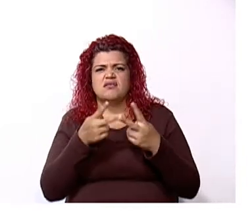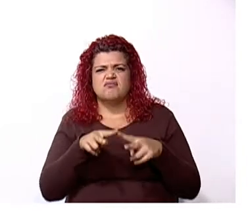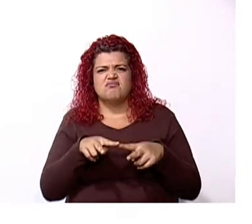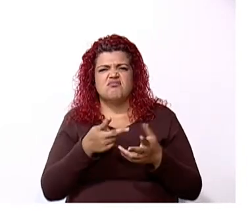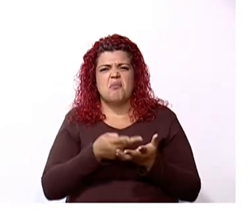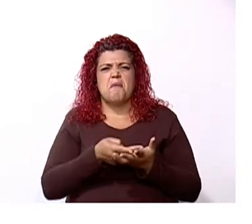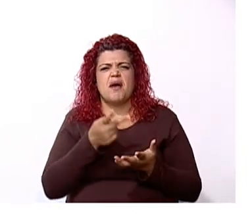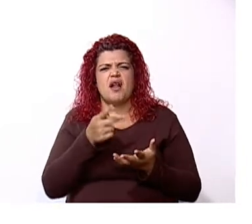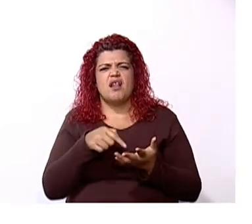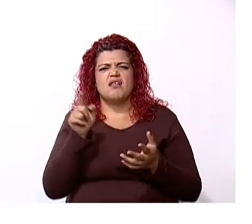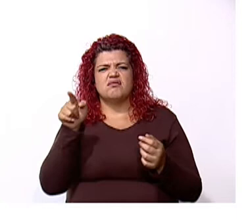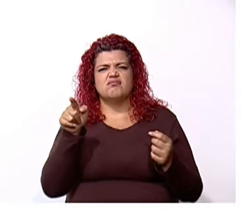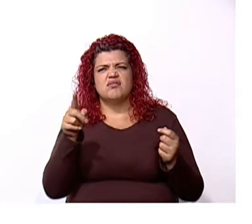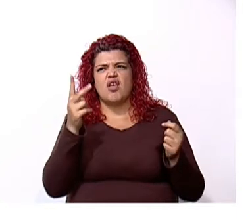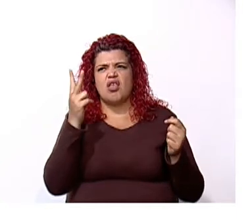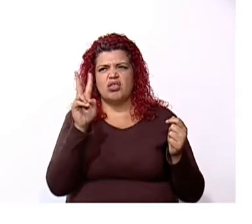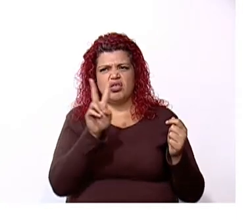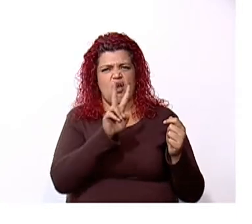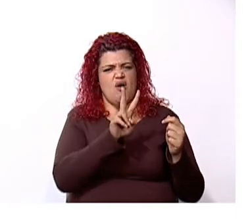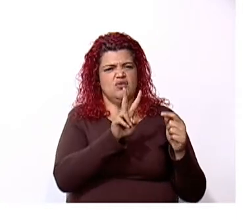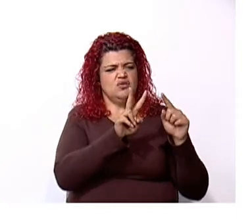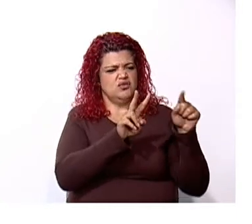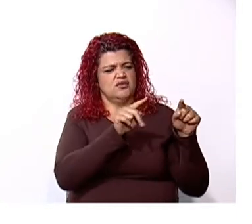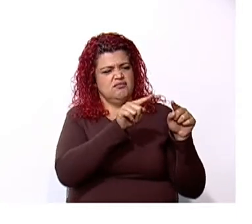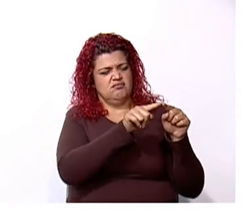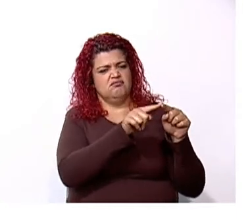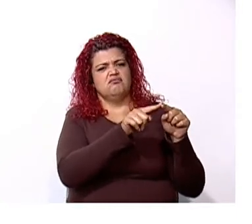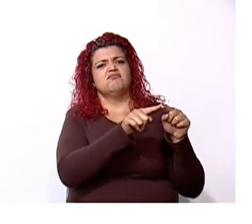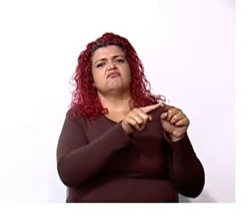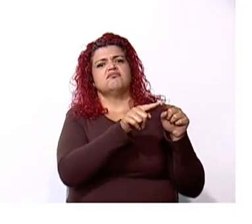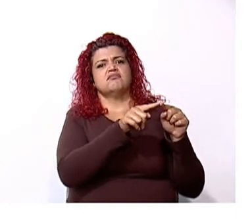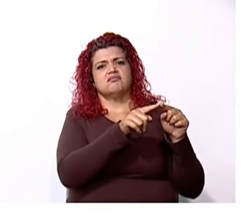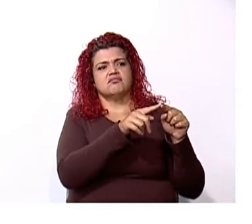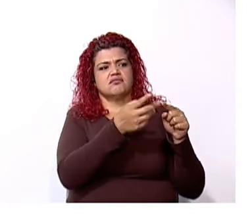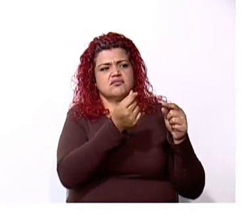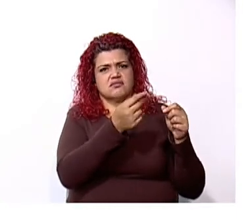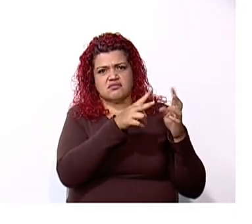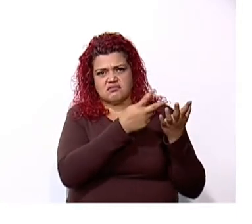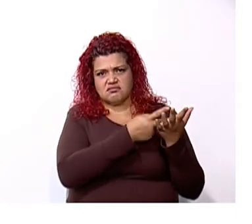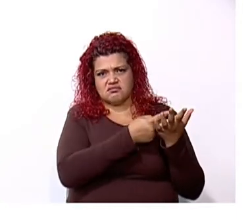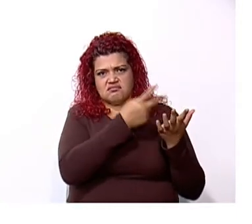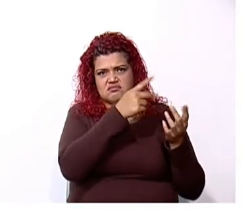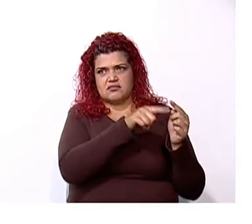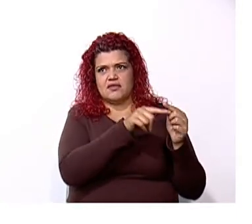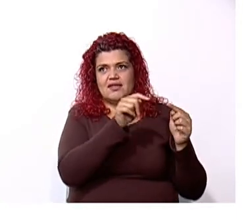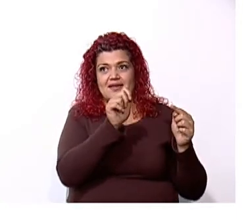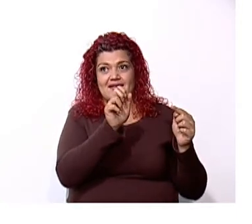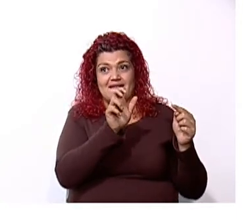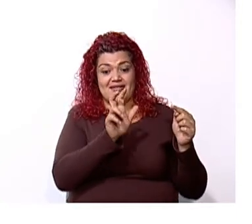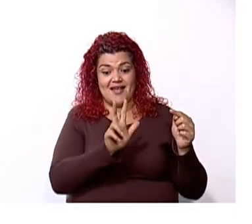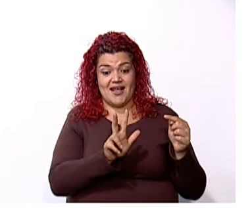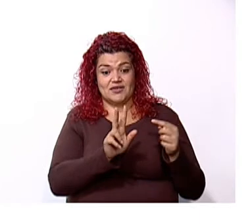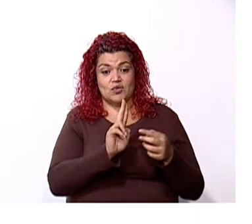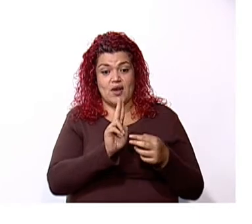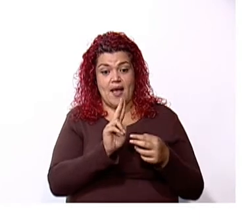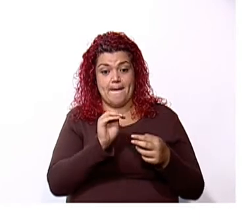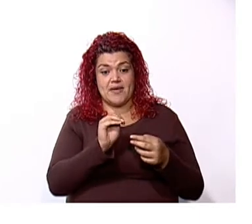2 en las decenas de millar? ¿Qué valor tiene el 3 en las unidades de